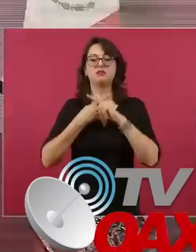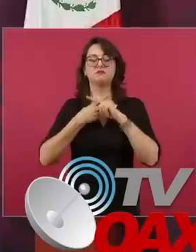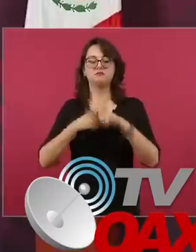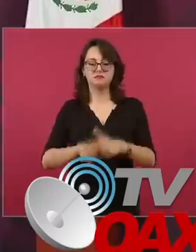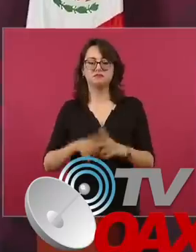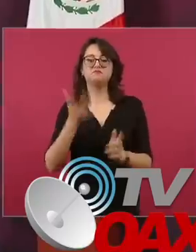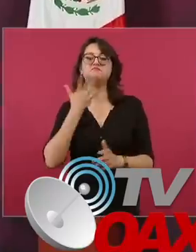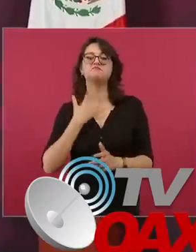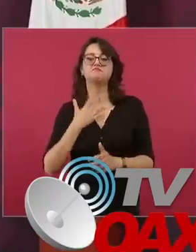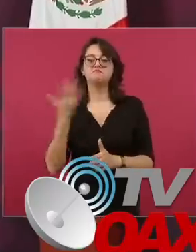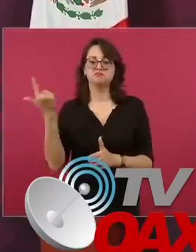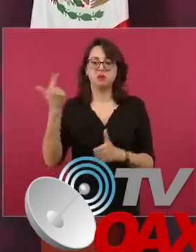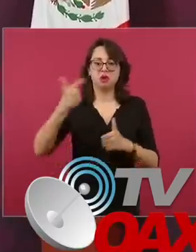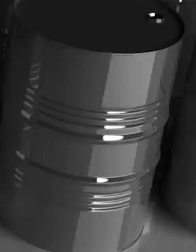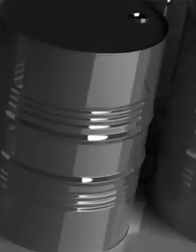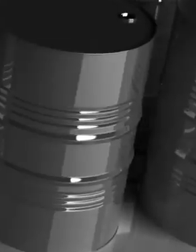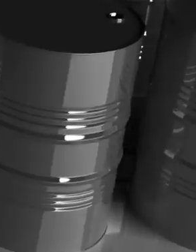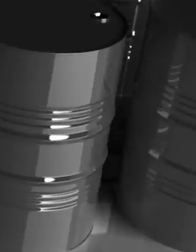producir,